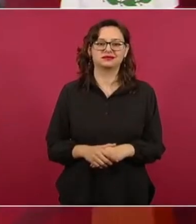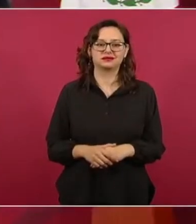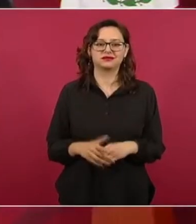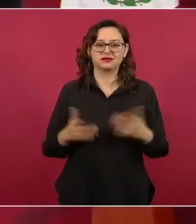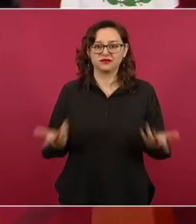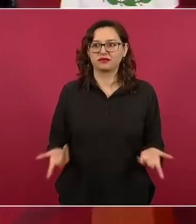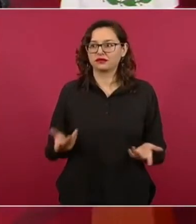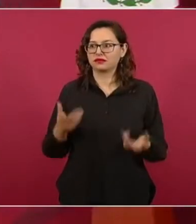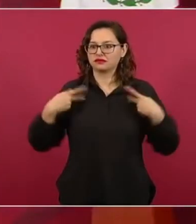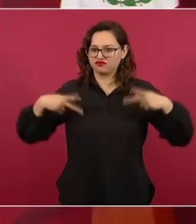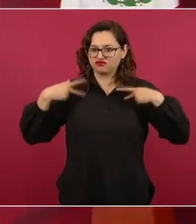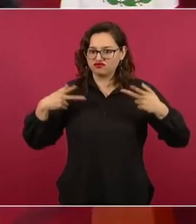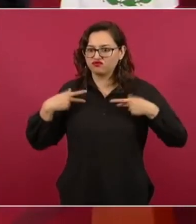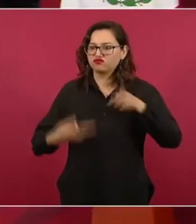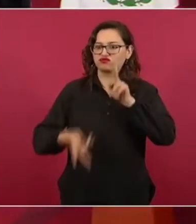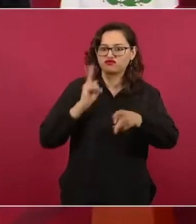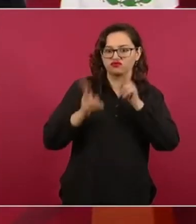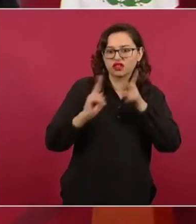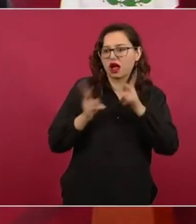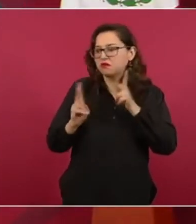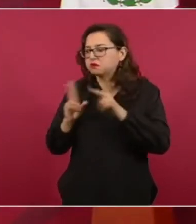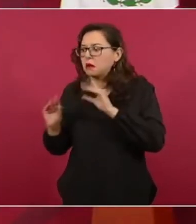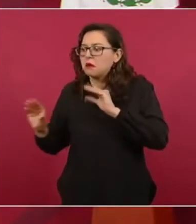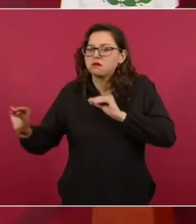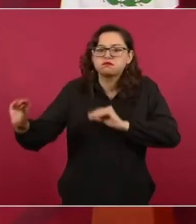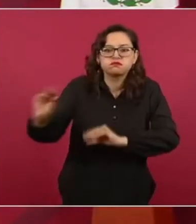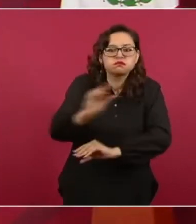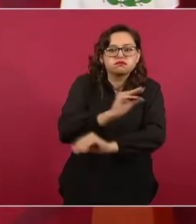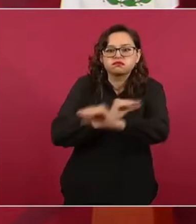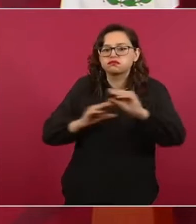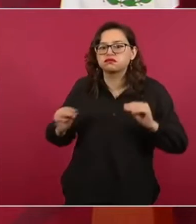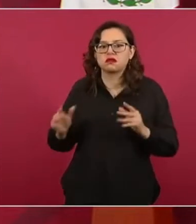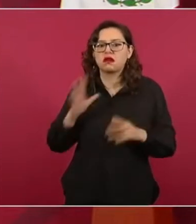el boca en boca, el corre la voz.